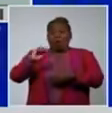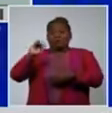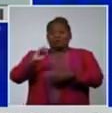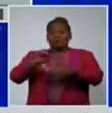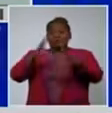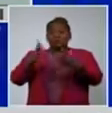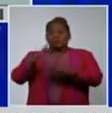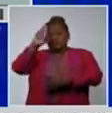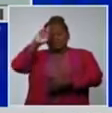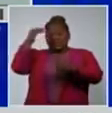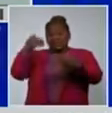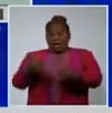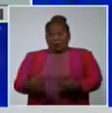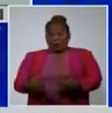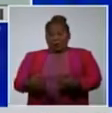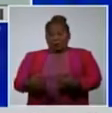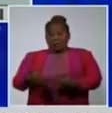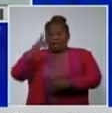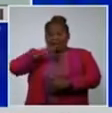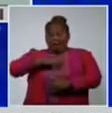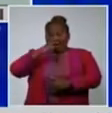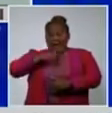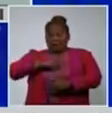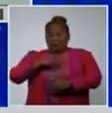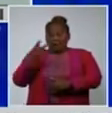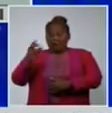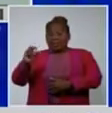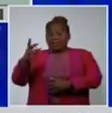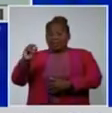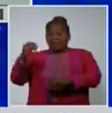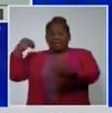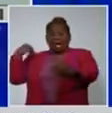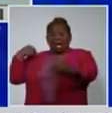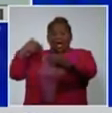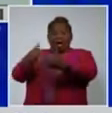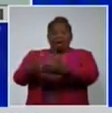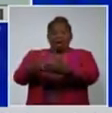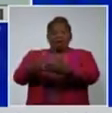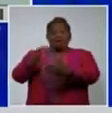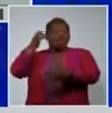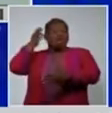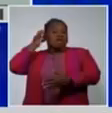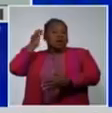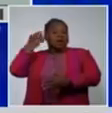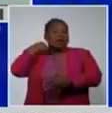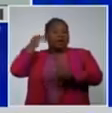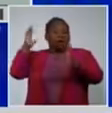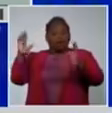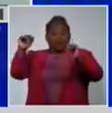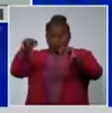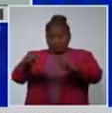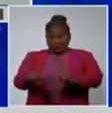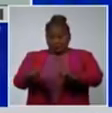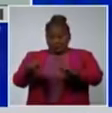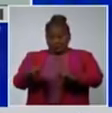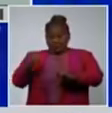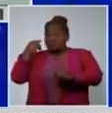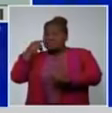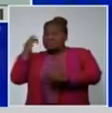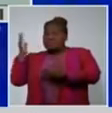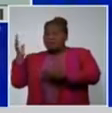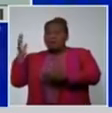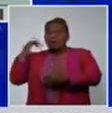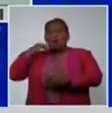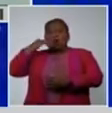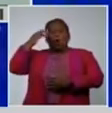año de 2020 hasta febrero de este año hay sobre las cuevas los suelos la